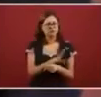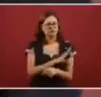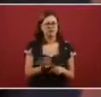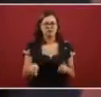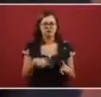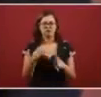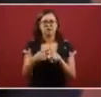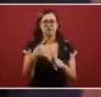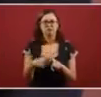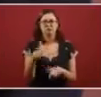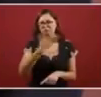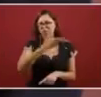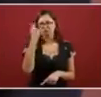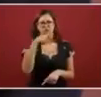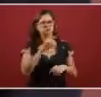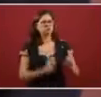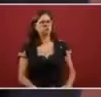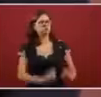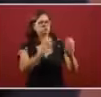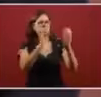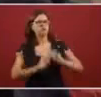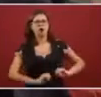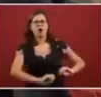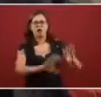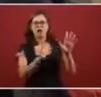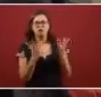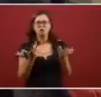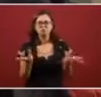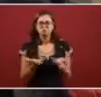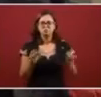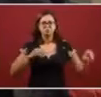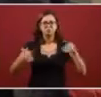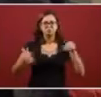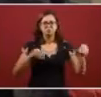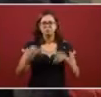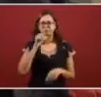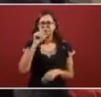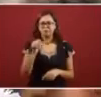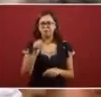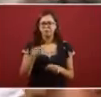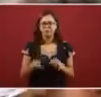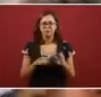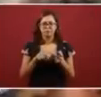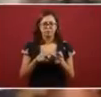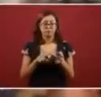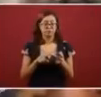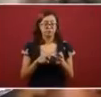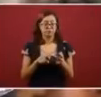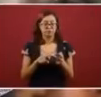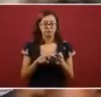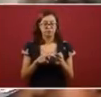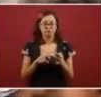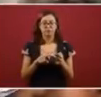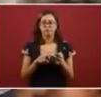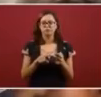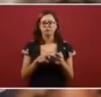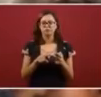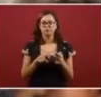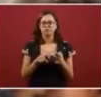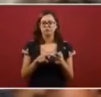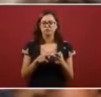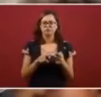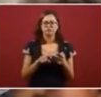el edificio ahí está como elefante blanco. Y mi segunda pregunta, presidente, es saber si